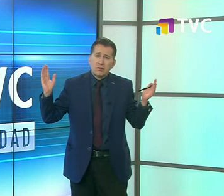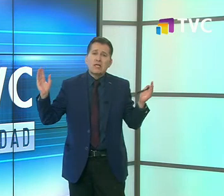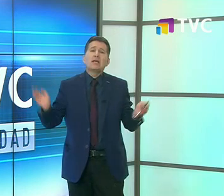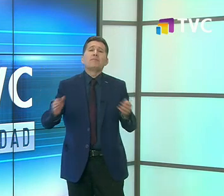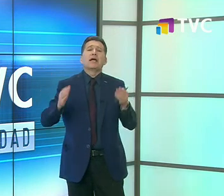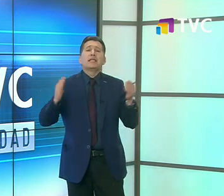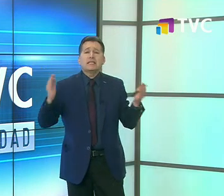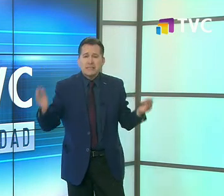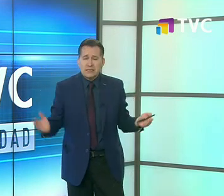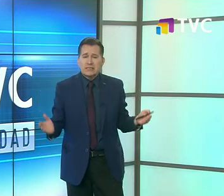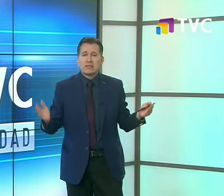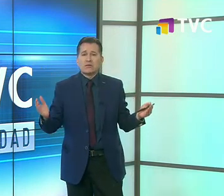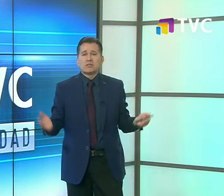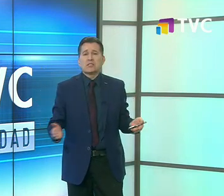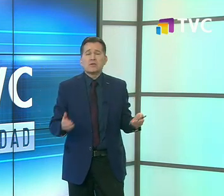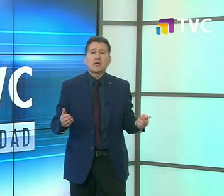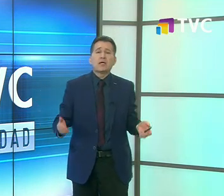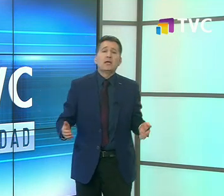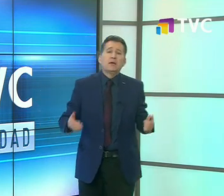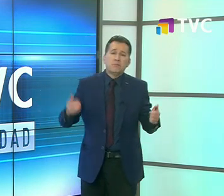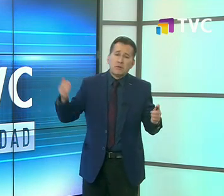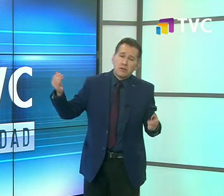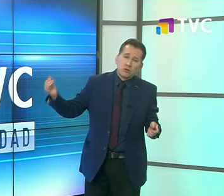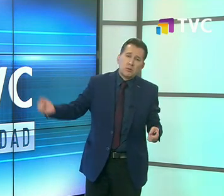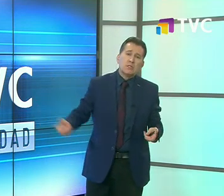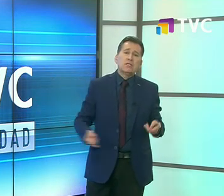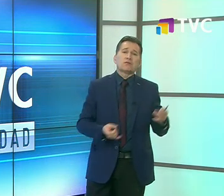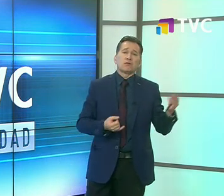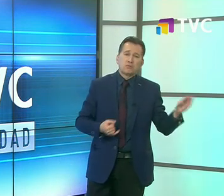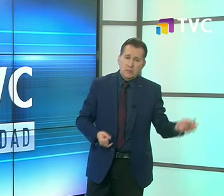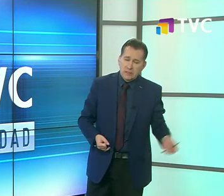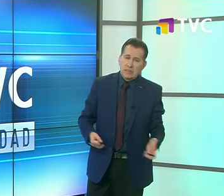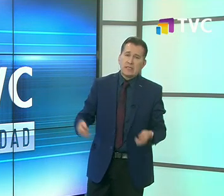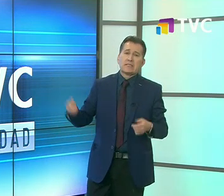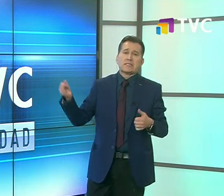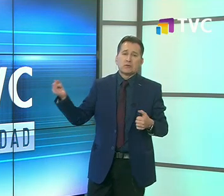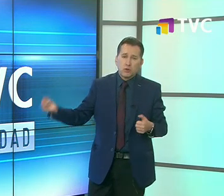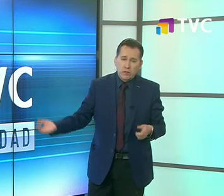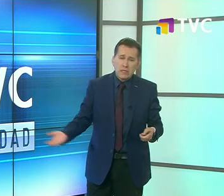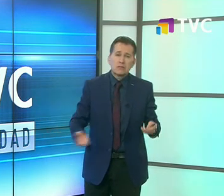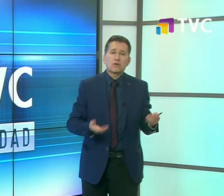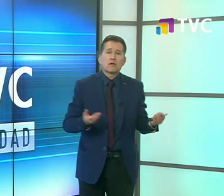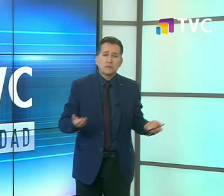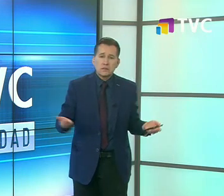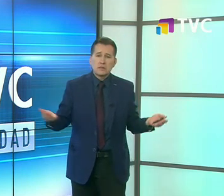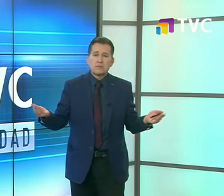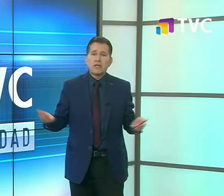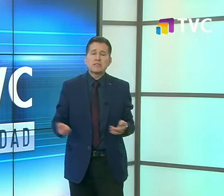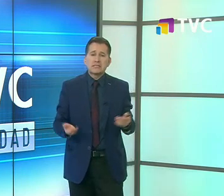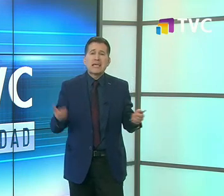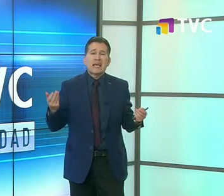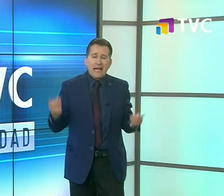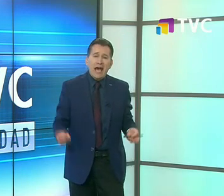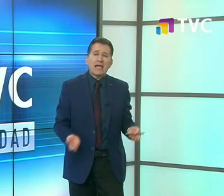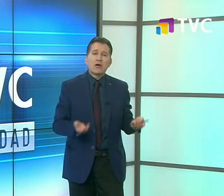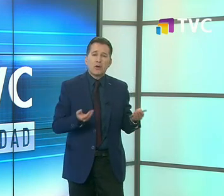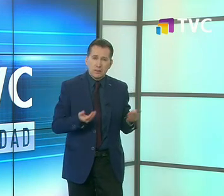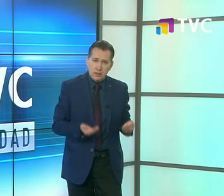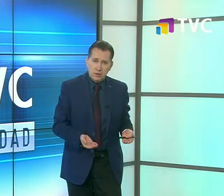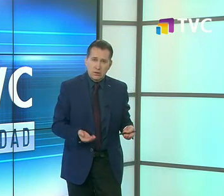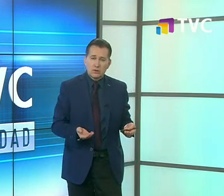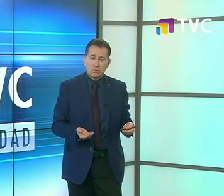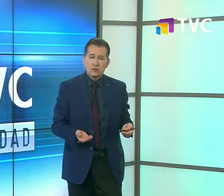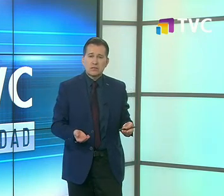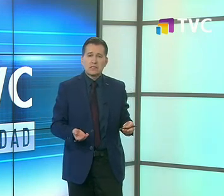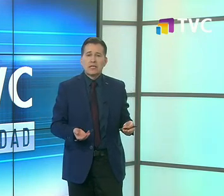entero, en el planeta entero. Ustedes ven que primeros ministros, presidentes, autoridades de otros países caen con